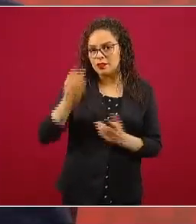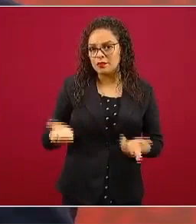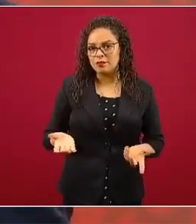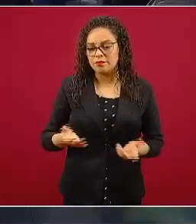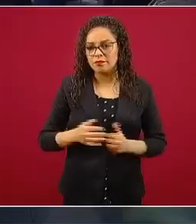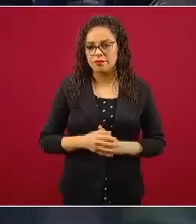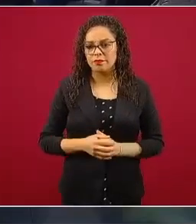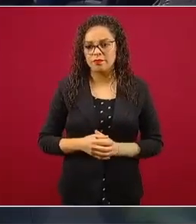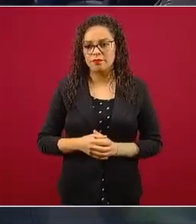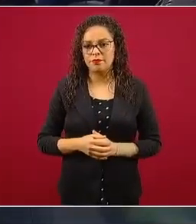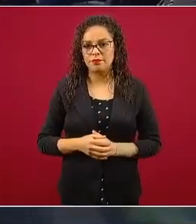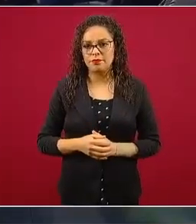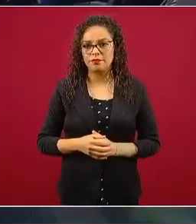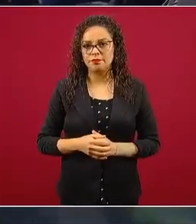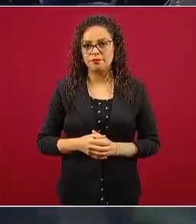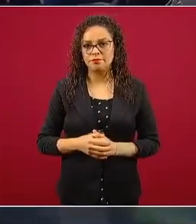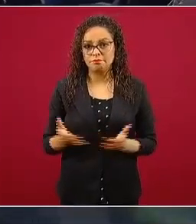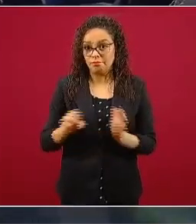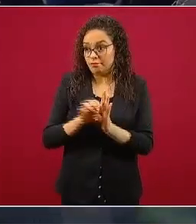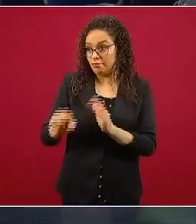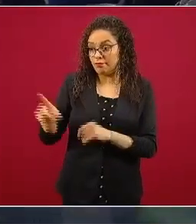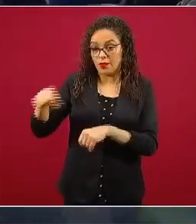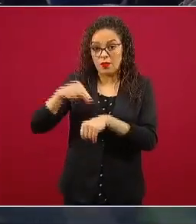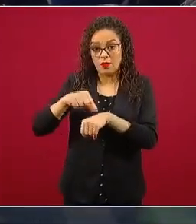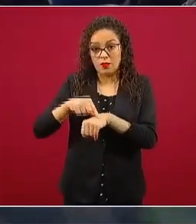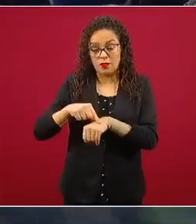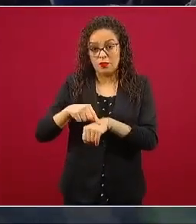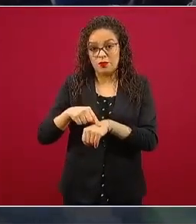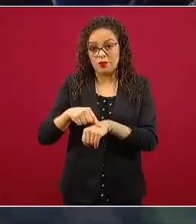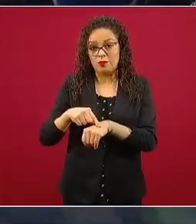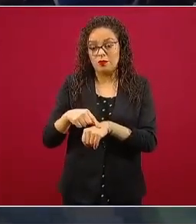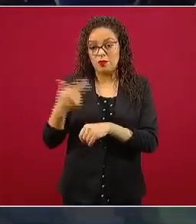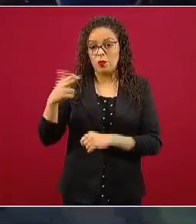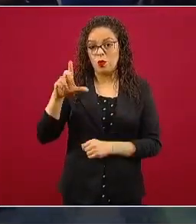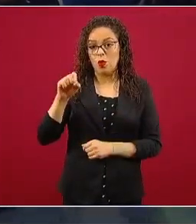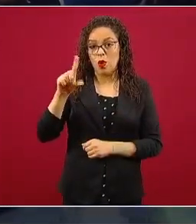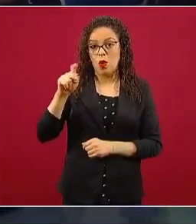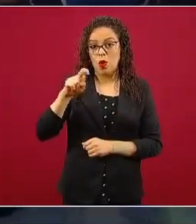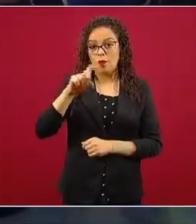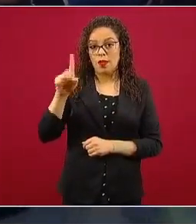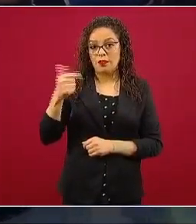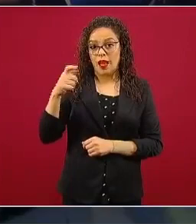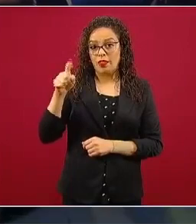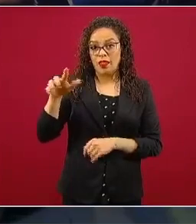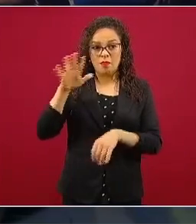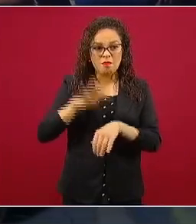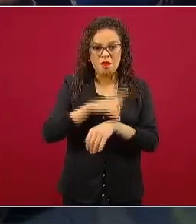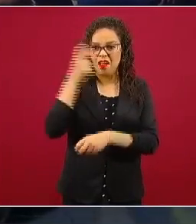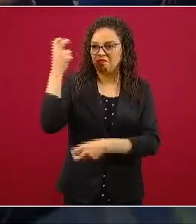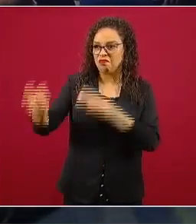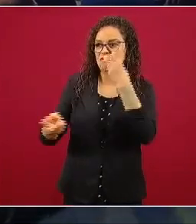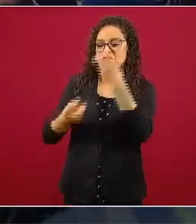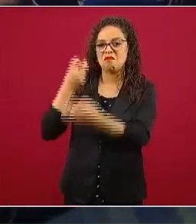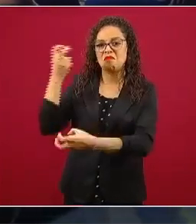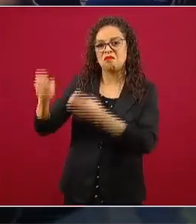El doctor Hugo López-Gatell, que es el que más cuestionan, pues lo mismo,